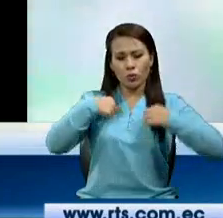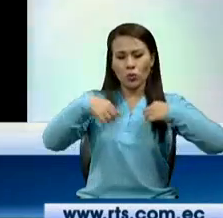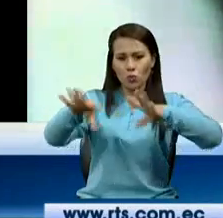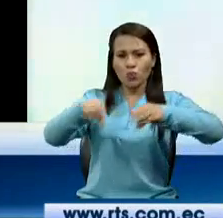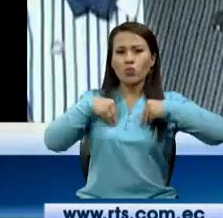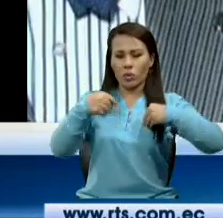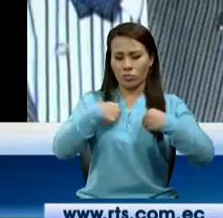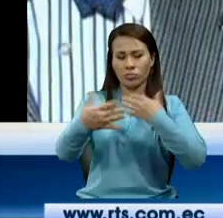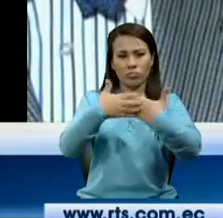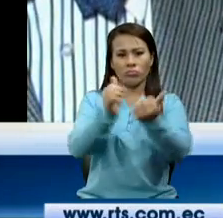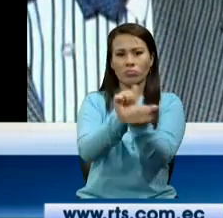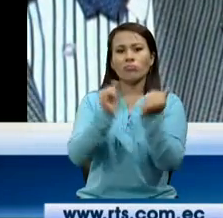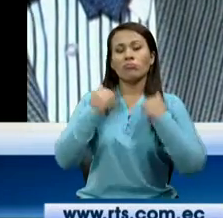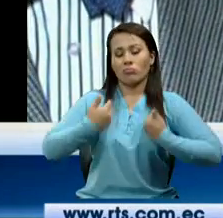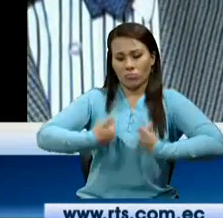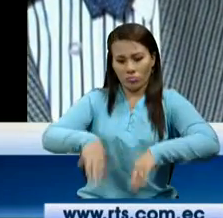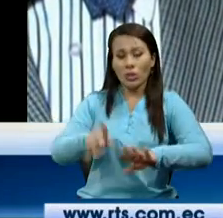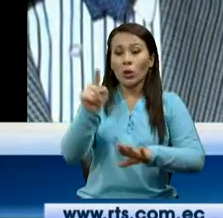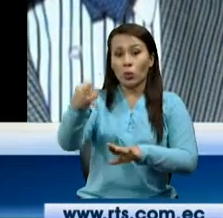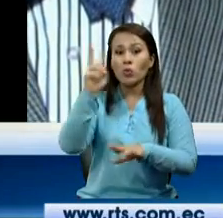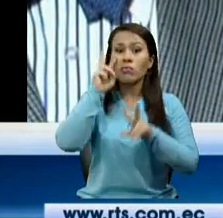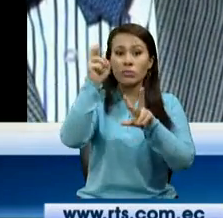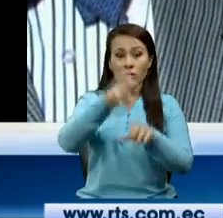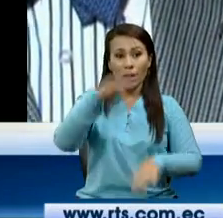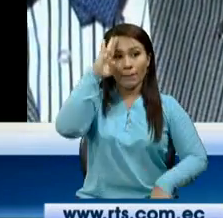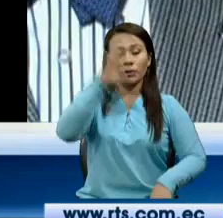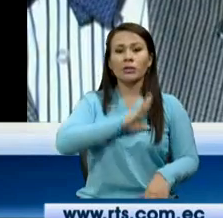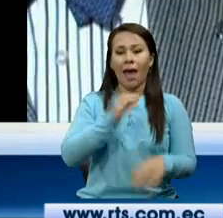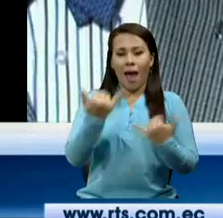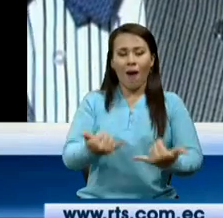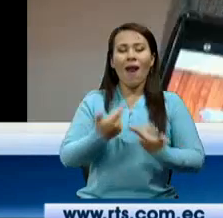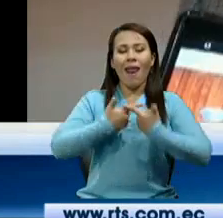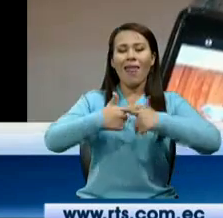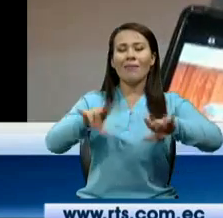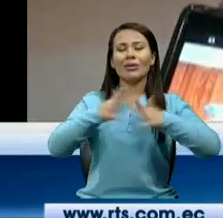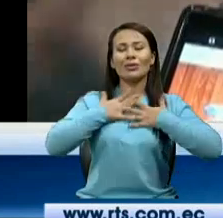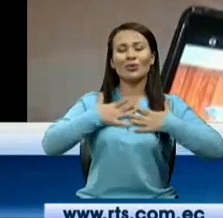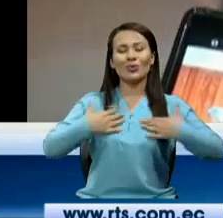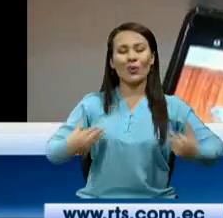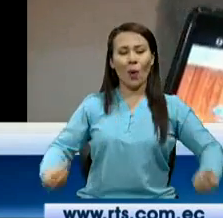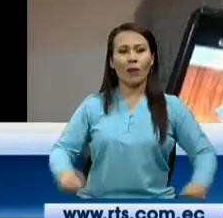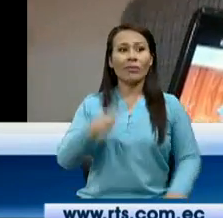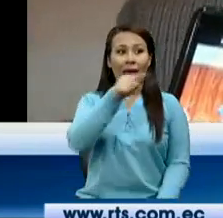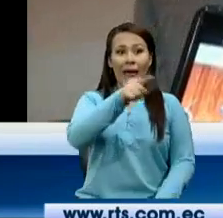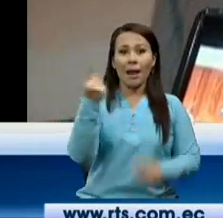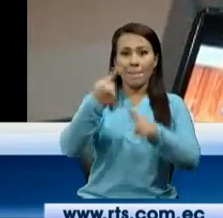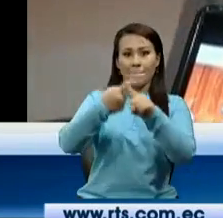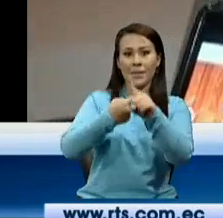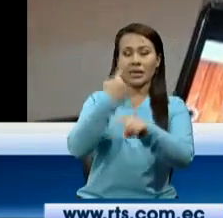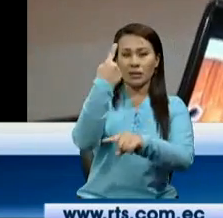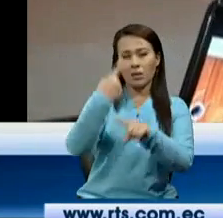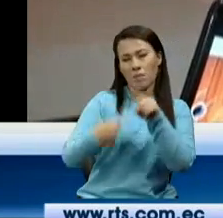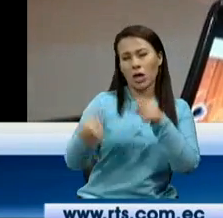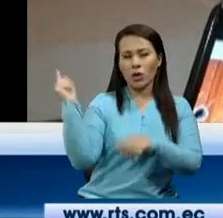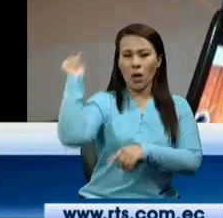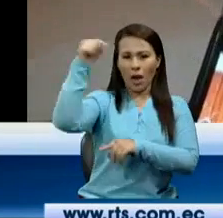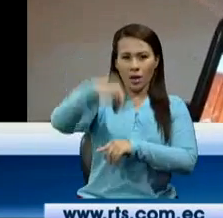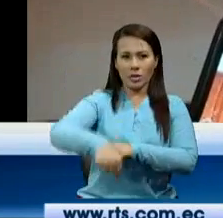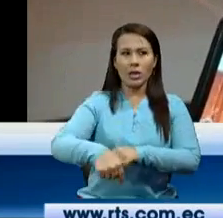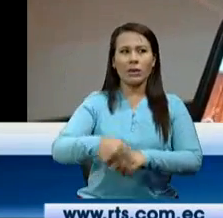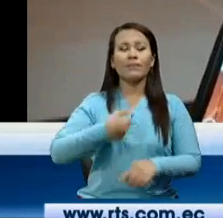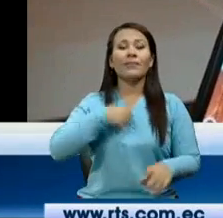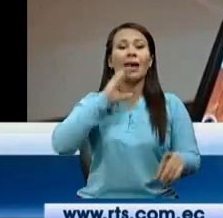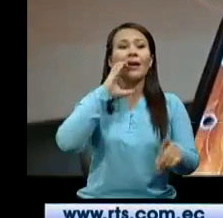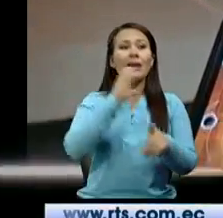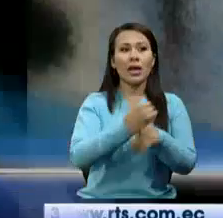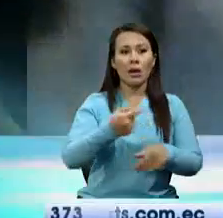toda mi inocencia, que sabe, así mismo me saquen cuando me entregué. Se entregó aquí hace un mes y medio a reclamar